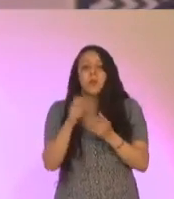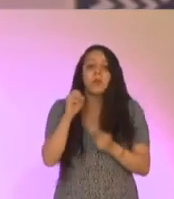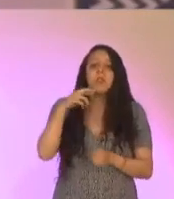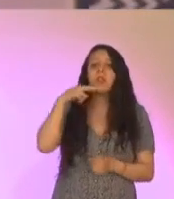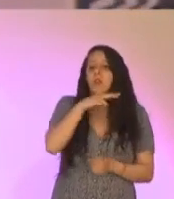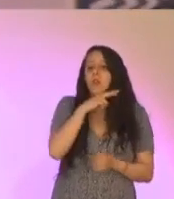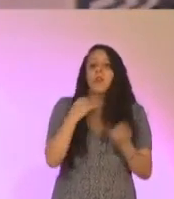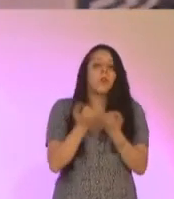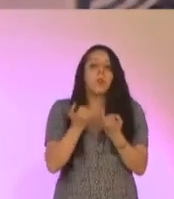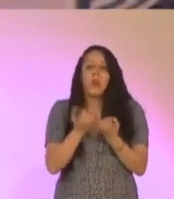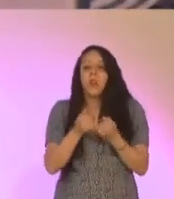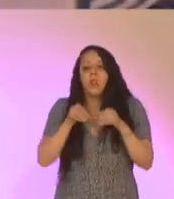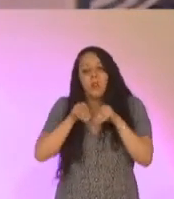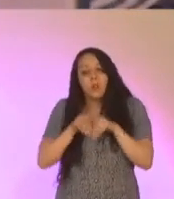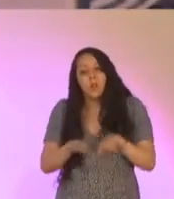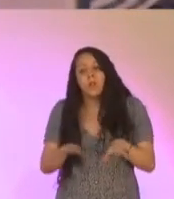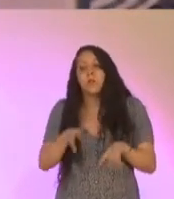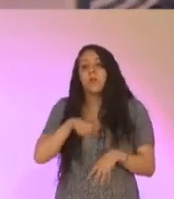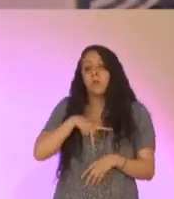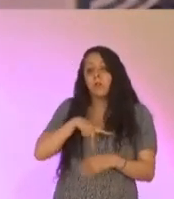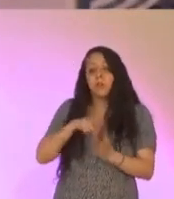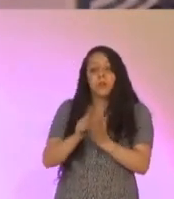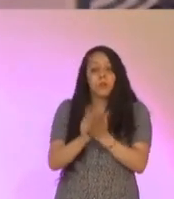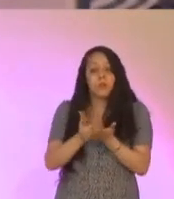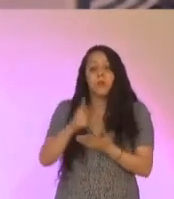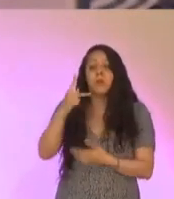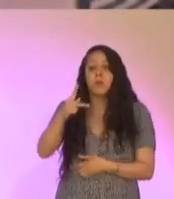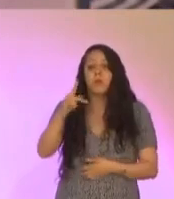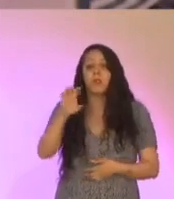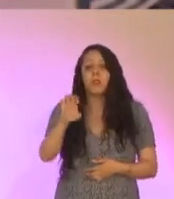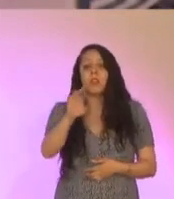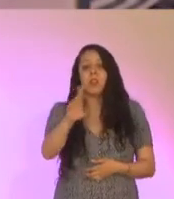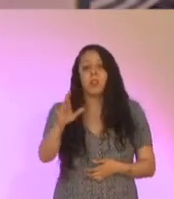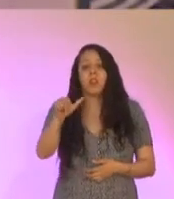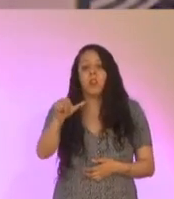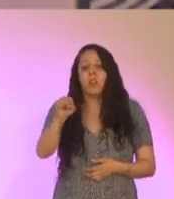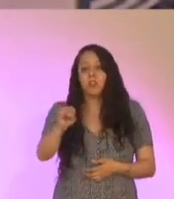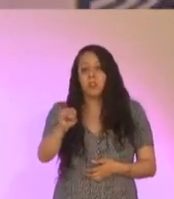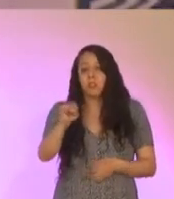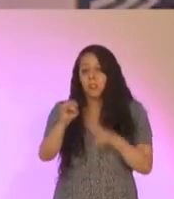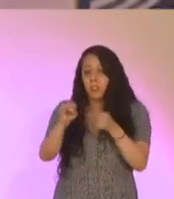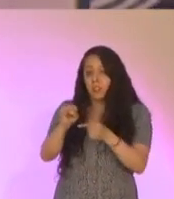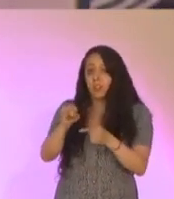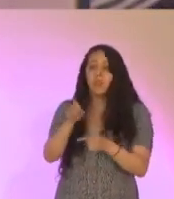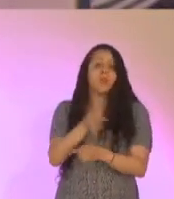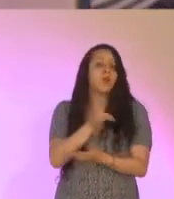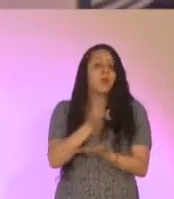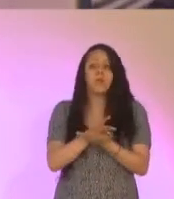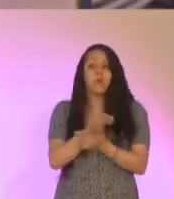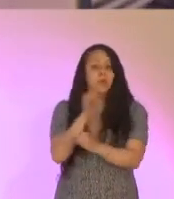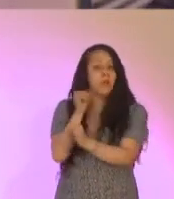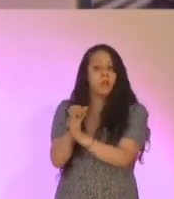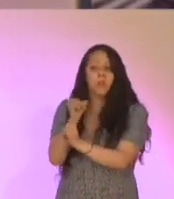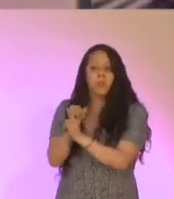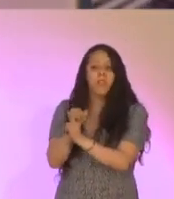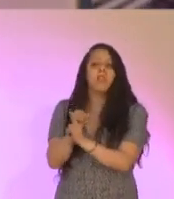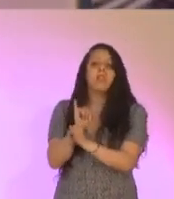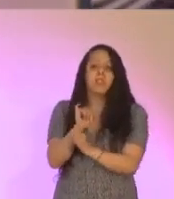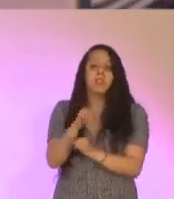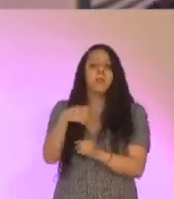de perras fue virtual entonces agotamos el tiraje de manera virtual